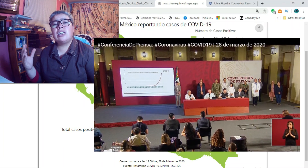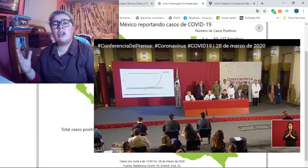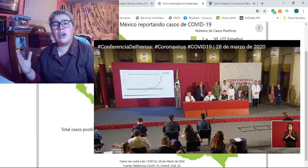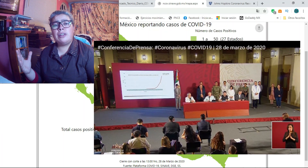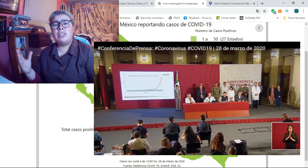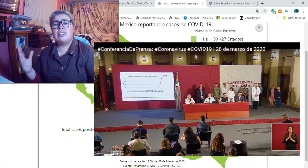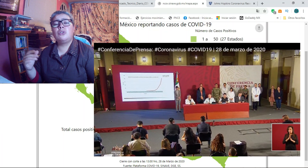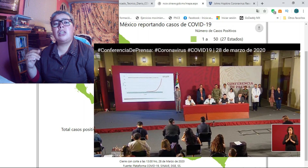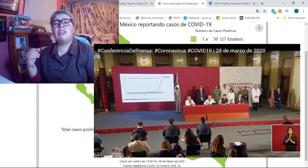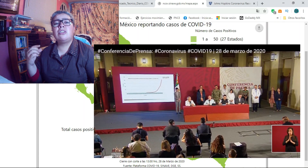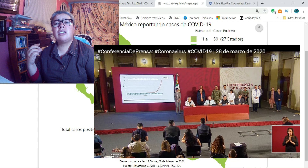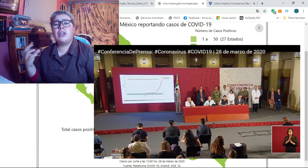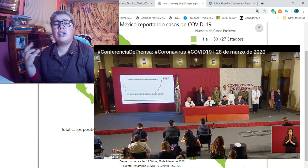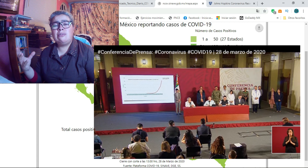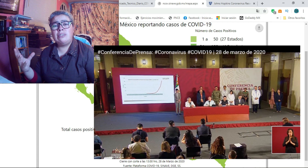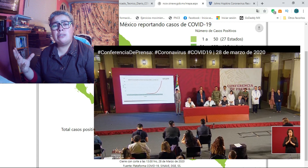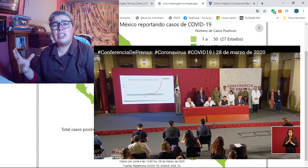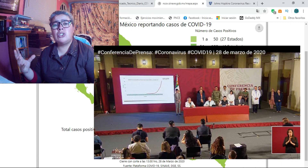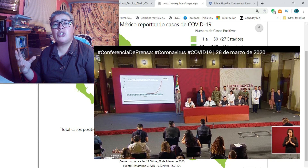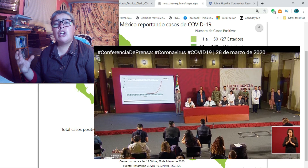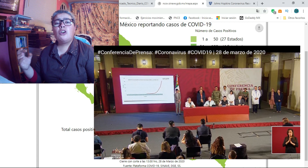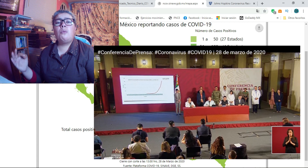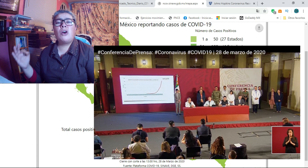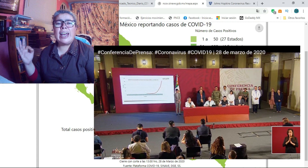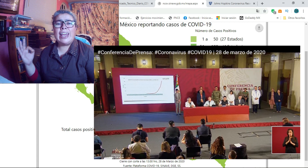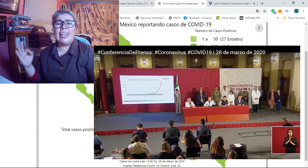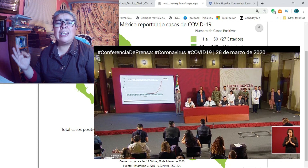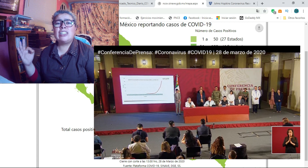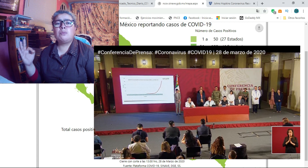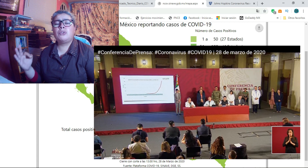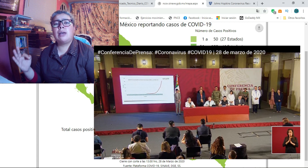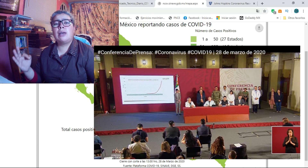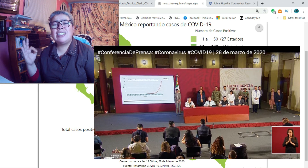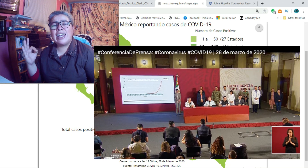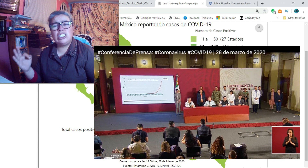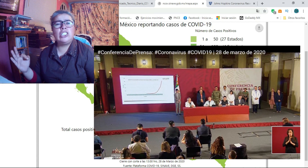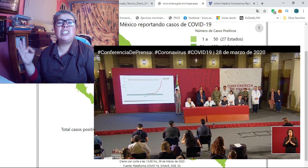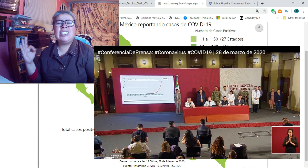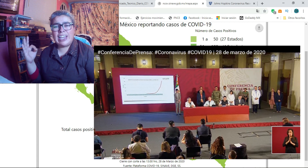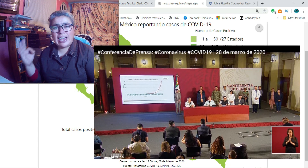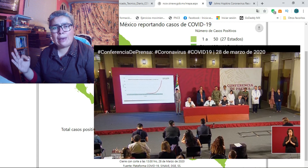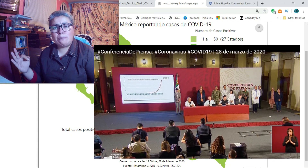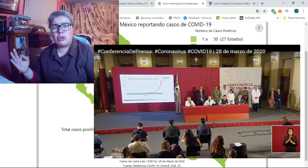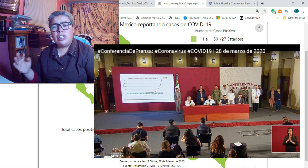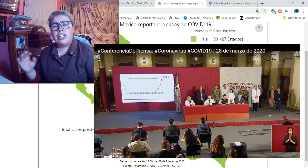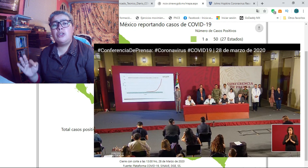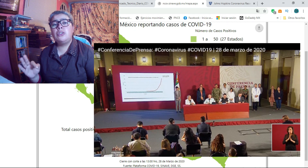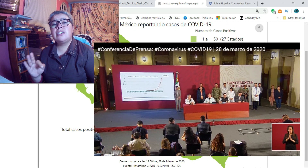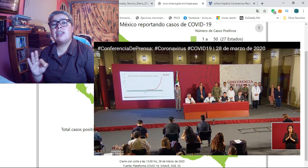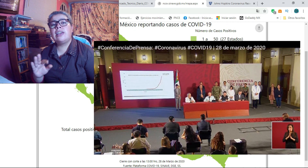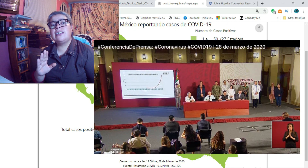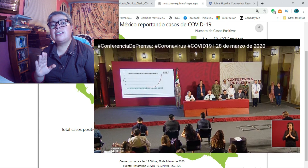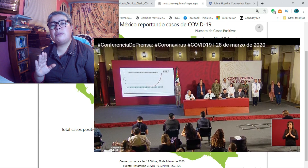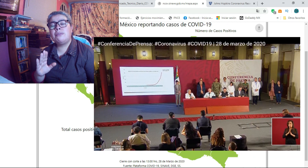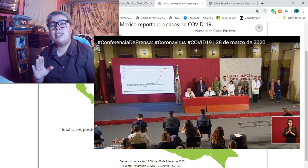docente, creo en mis estudiantes, creo en mis maestros como agentes responsables de acción y de cambio. ¿Y dónde